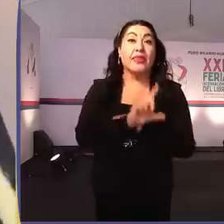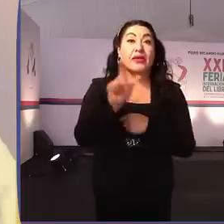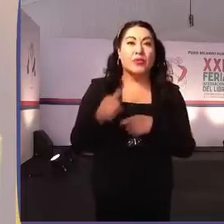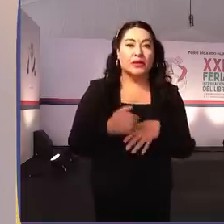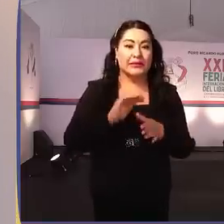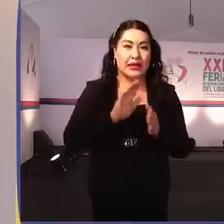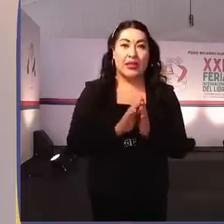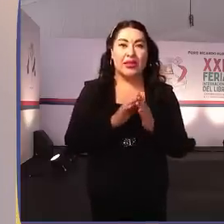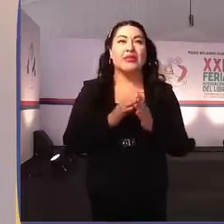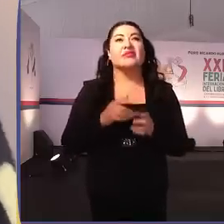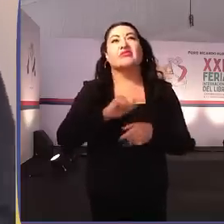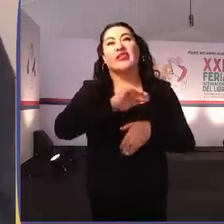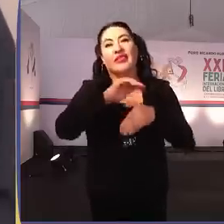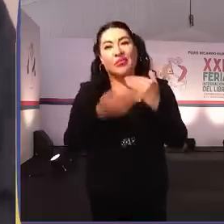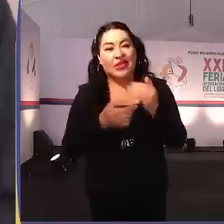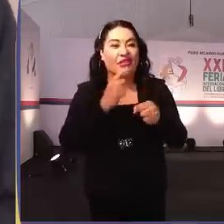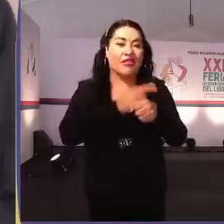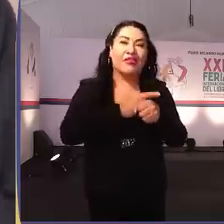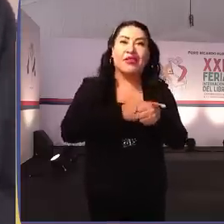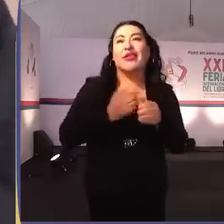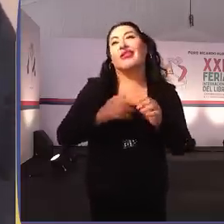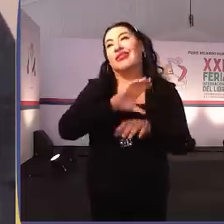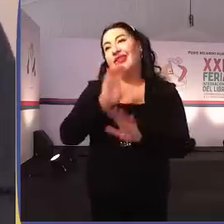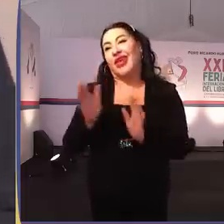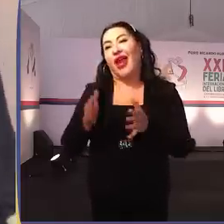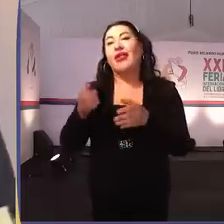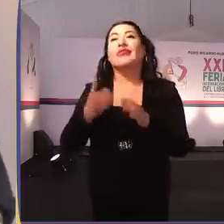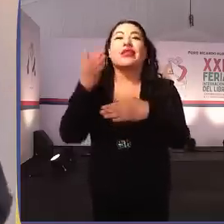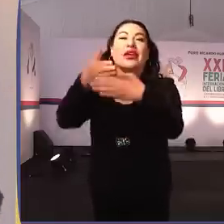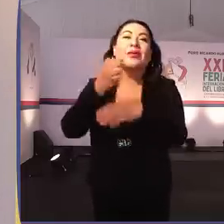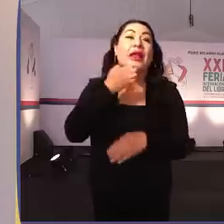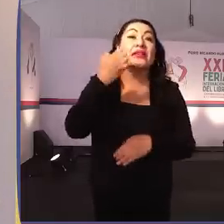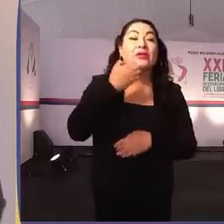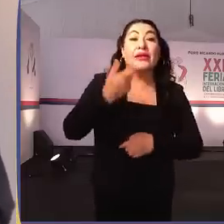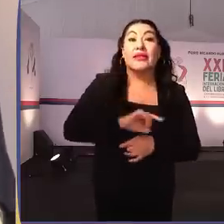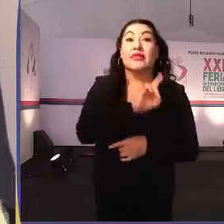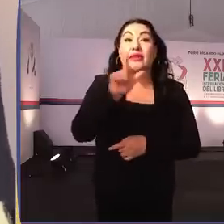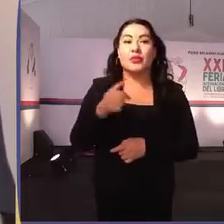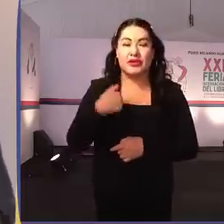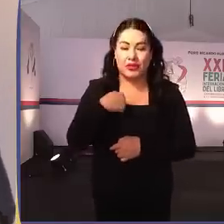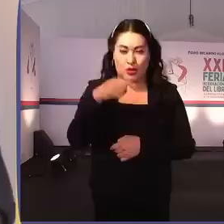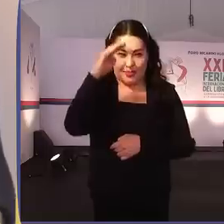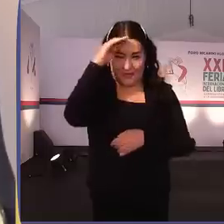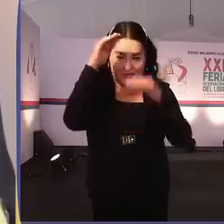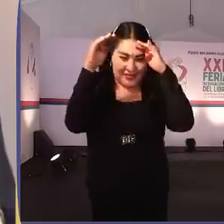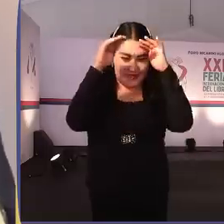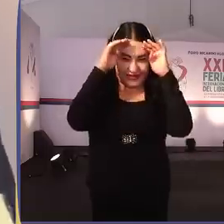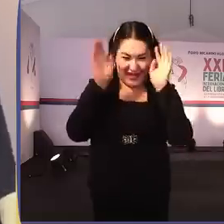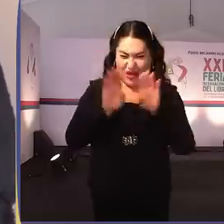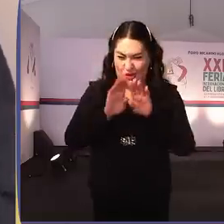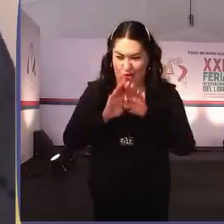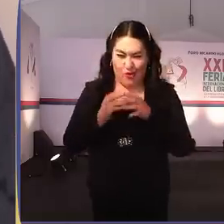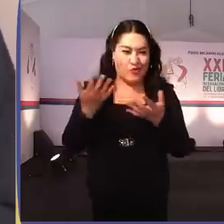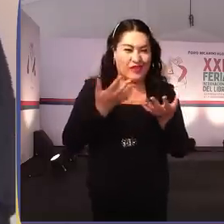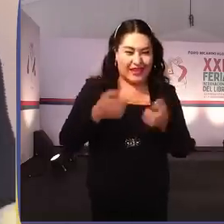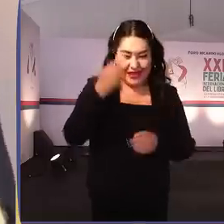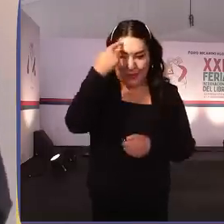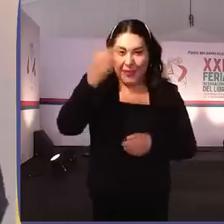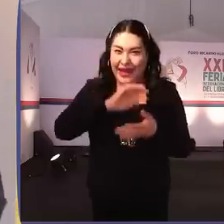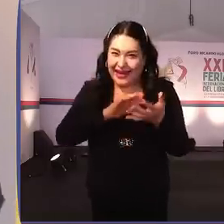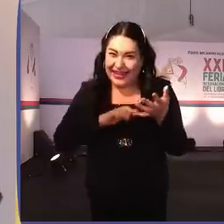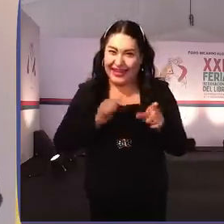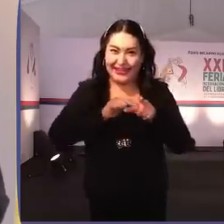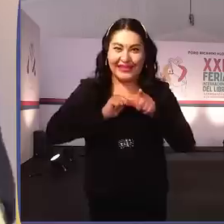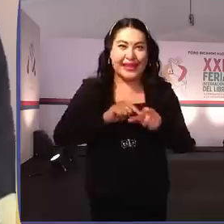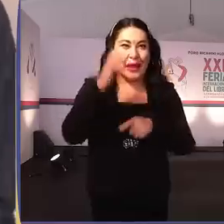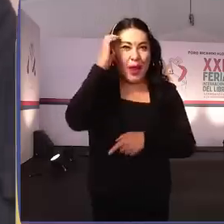y te mandaban al colegio. Entonces inventé un método para permanecer leyendo en cama, que es, me